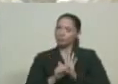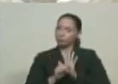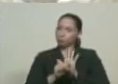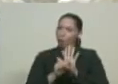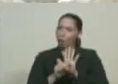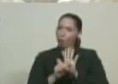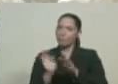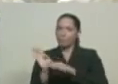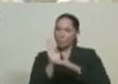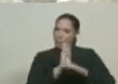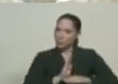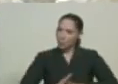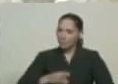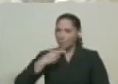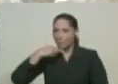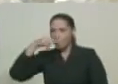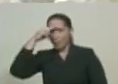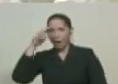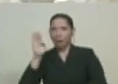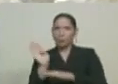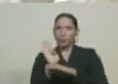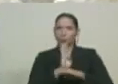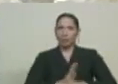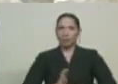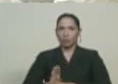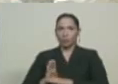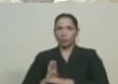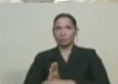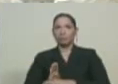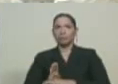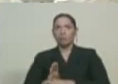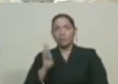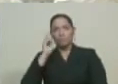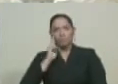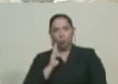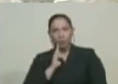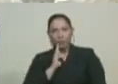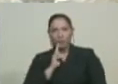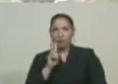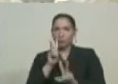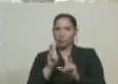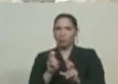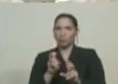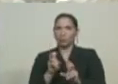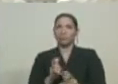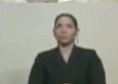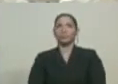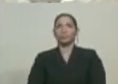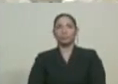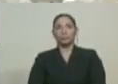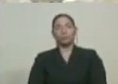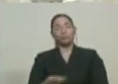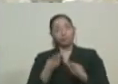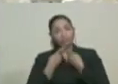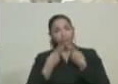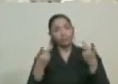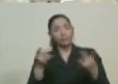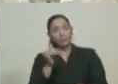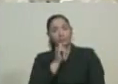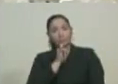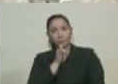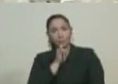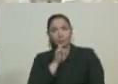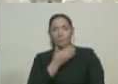el protector, el padre protector del Bolívar soberano. Hizo también el presidente un anuncio muy importante